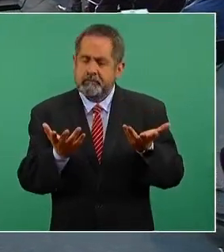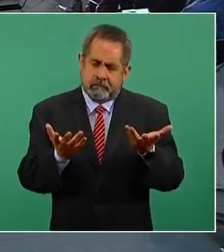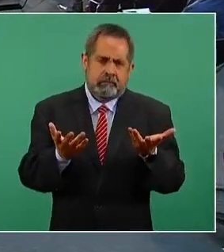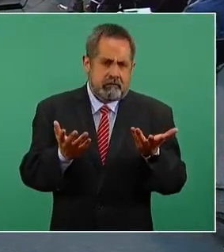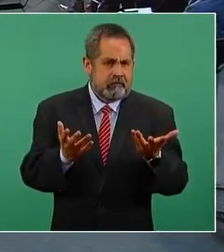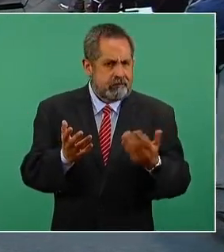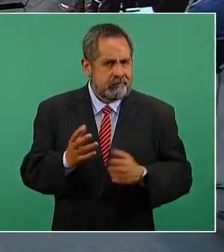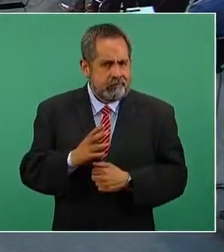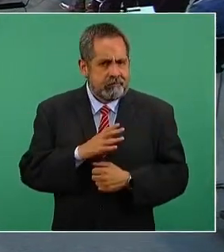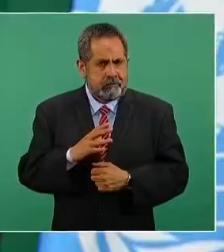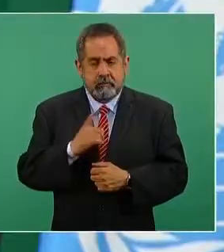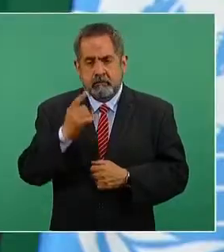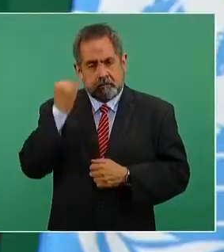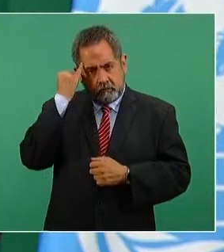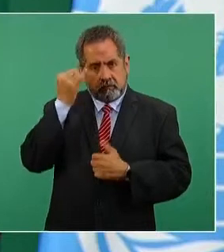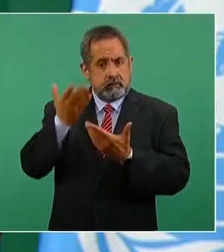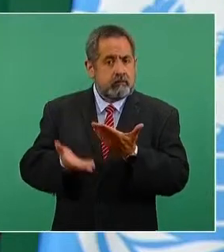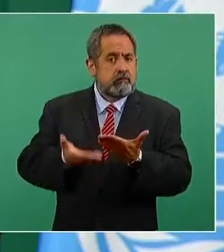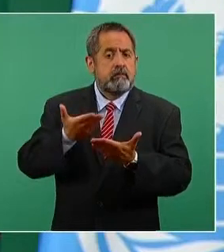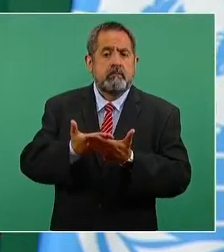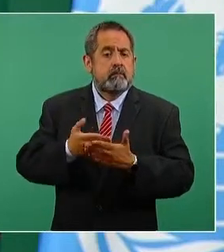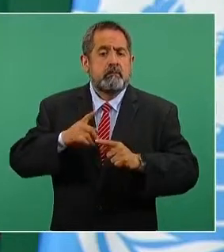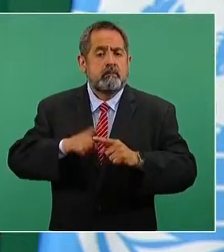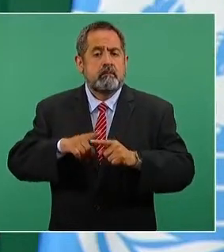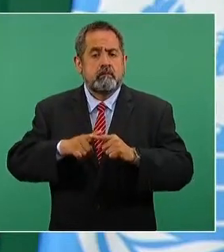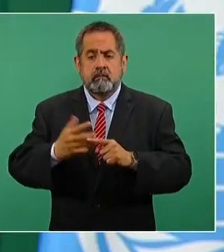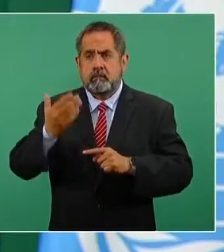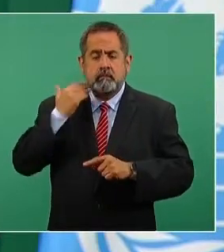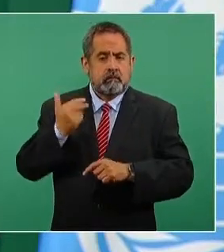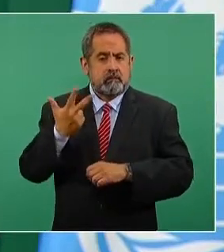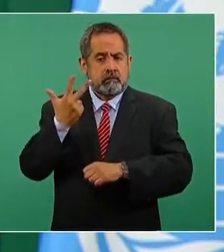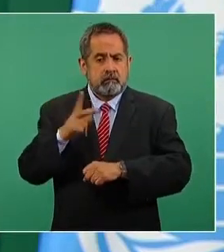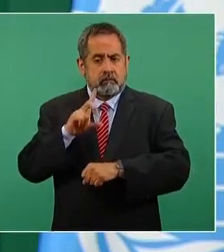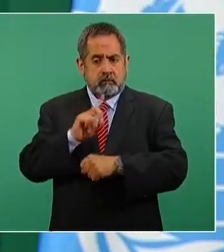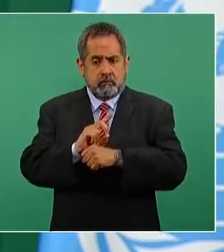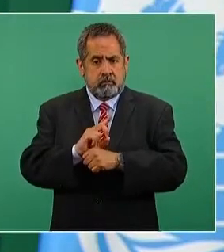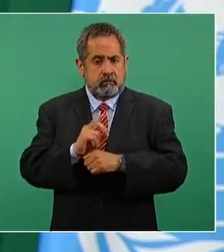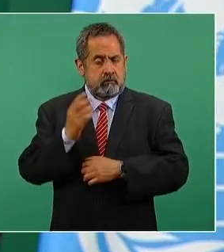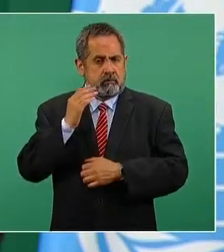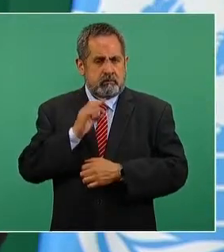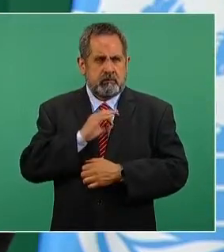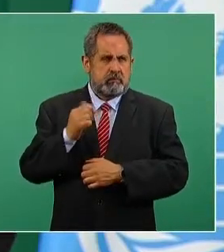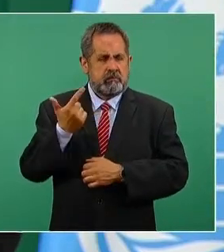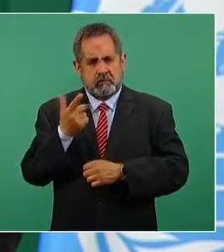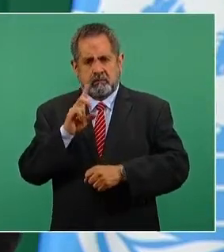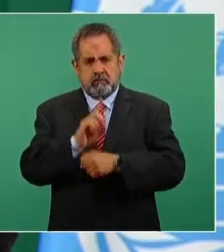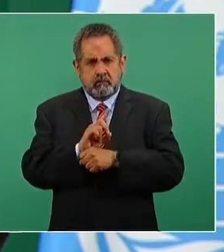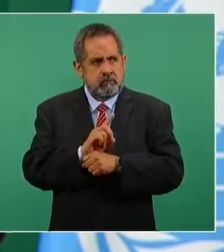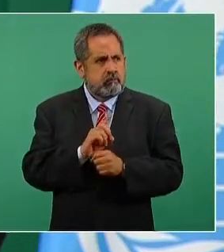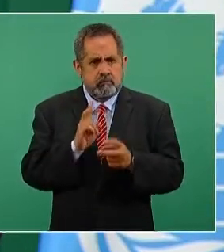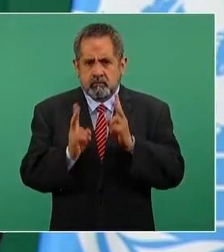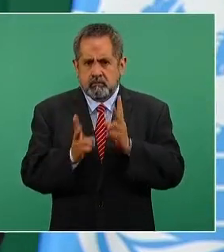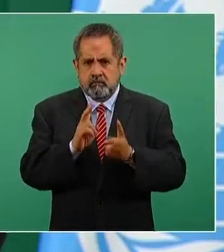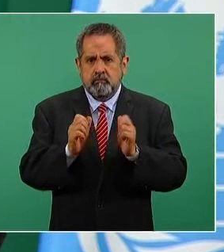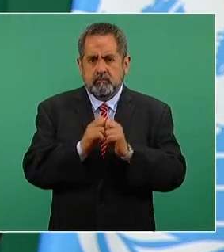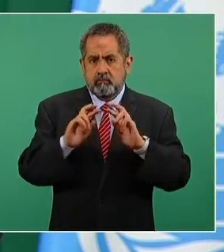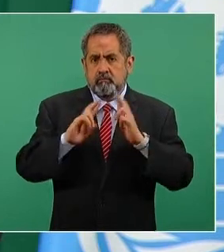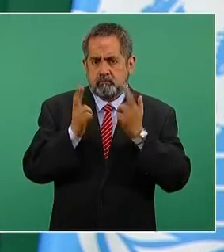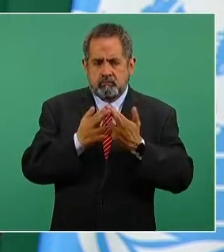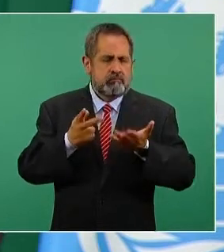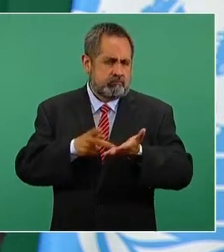de un principio, una propuesta. Hace 8 días, poco menos 7 días, tuvimos una reunión o